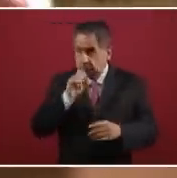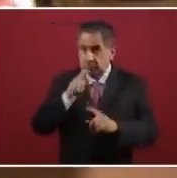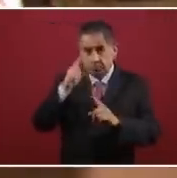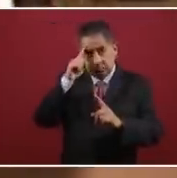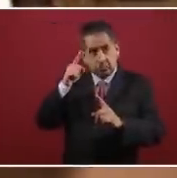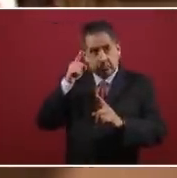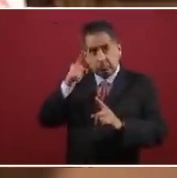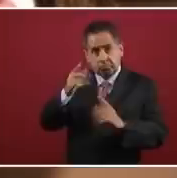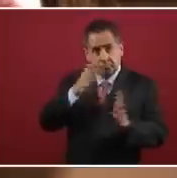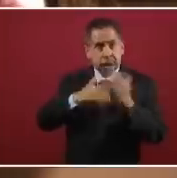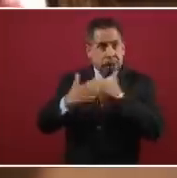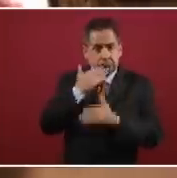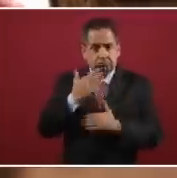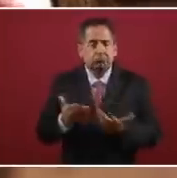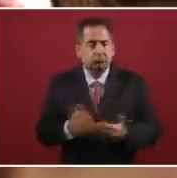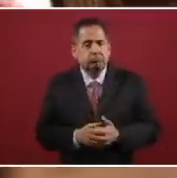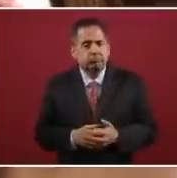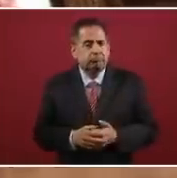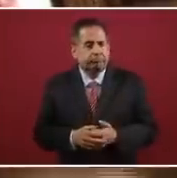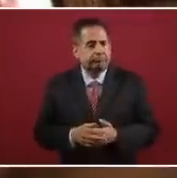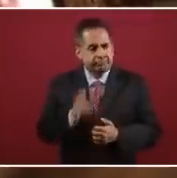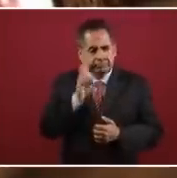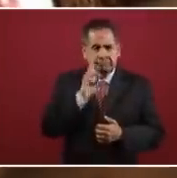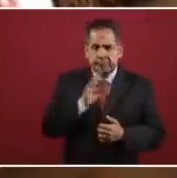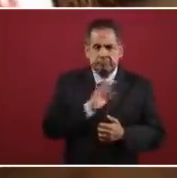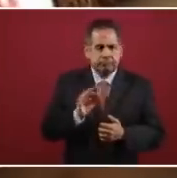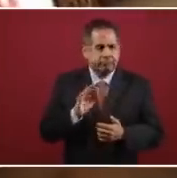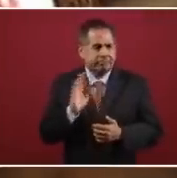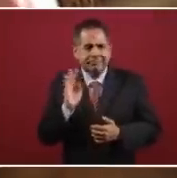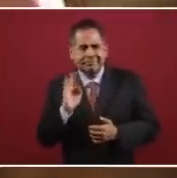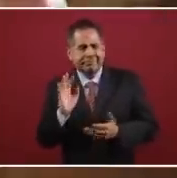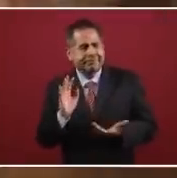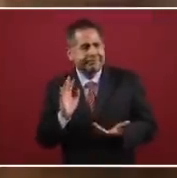éxito y que se pueda erradicar